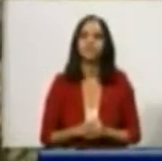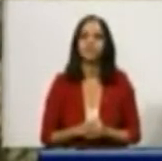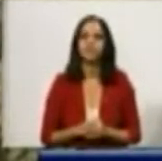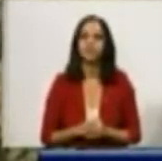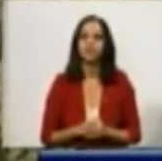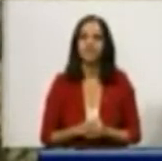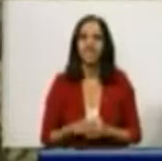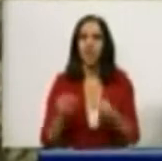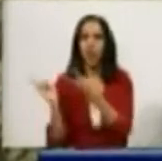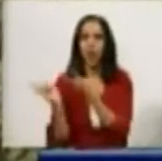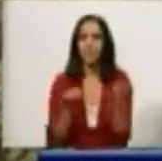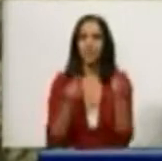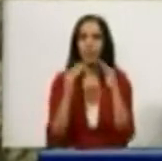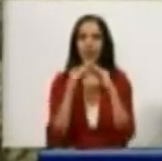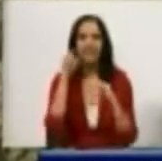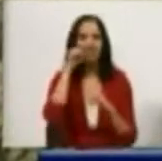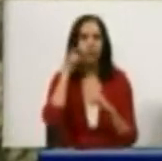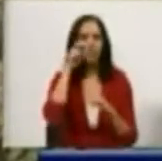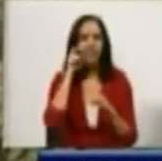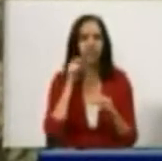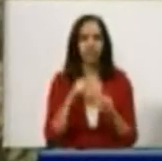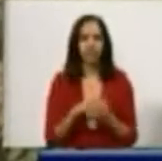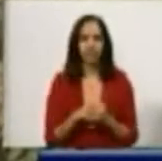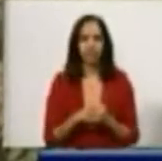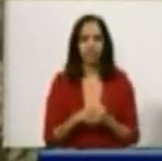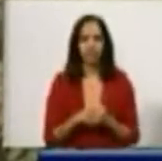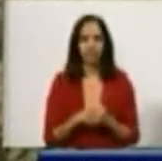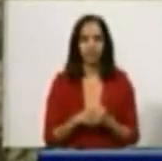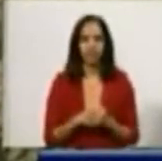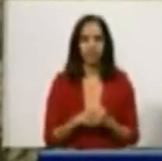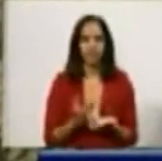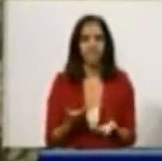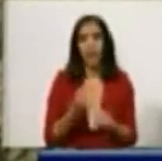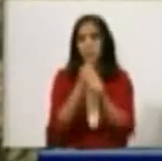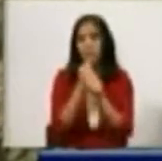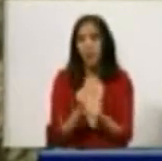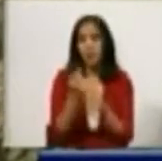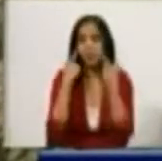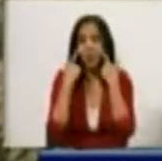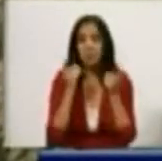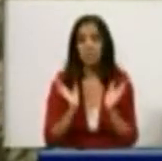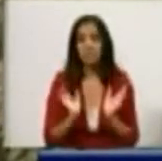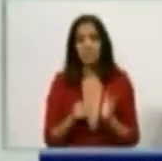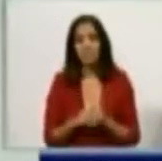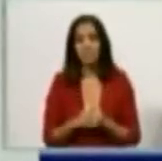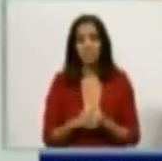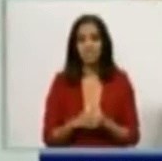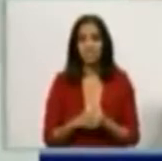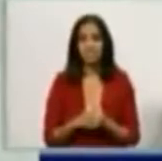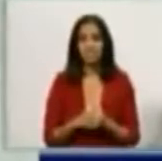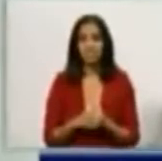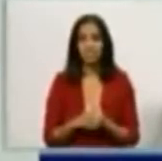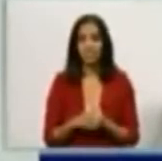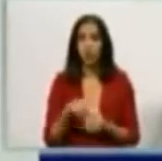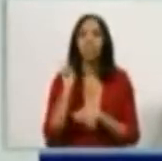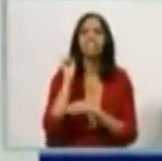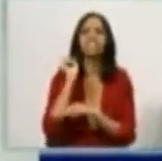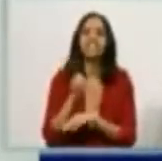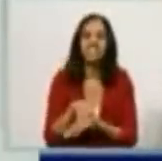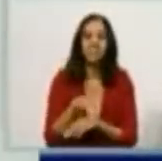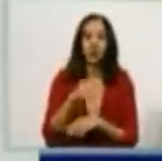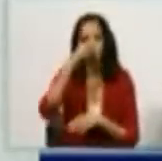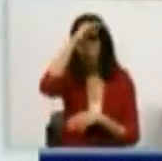Lo invitaron para la casa rosada yo creo que este es el que el que estaba esperando a ver si recogía lo que tiró Trump en el suelo